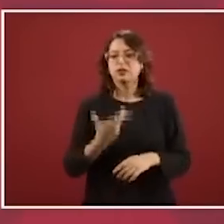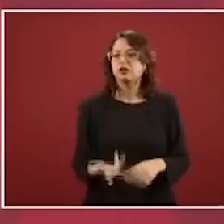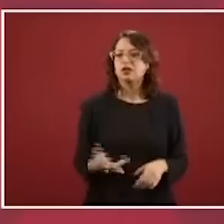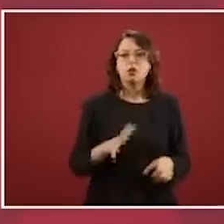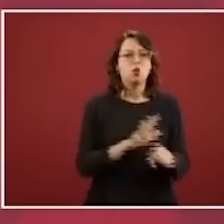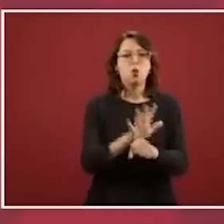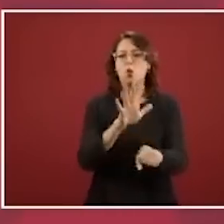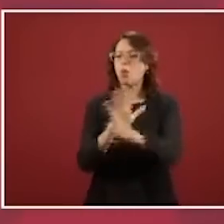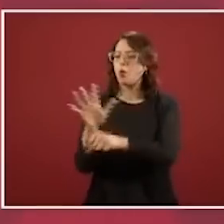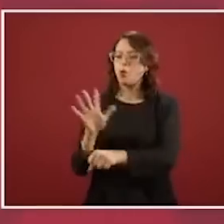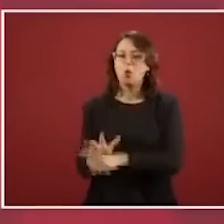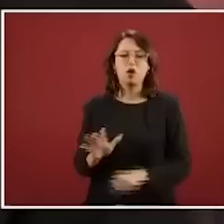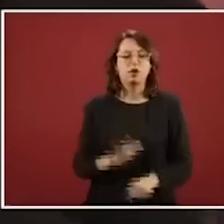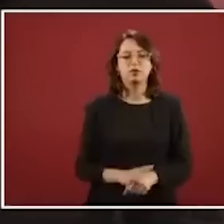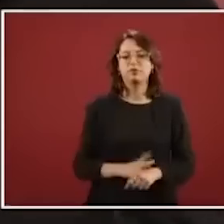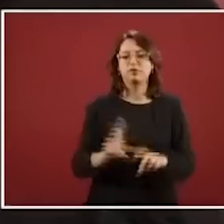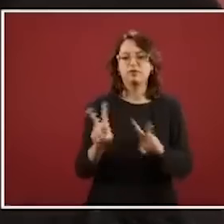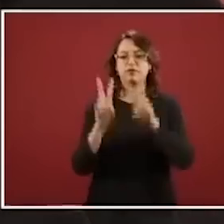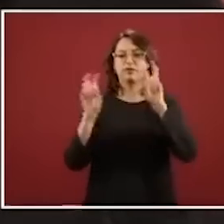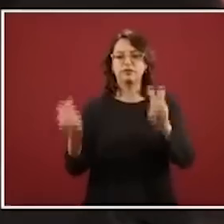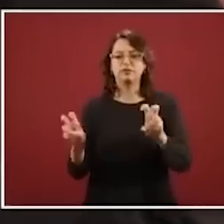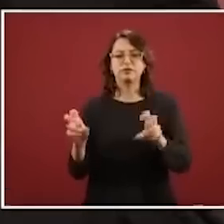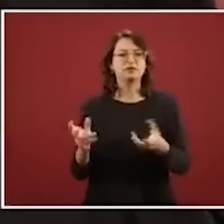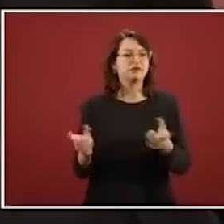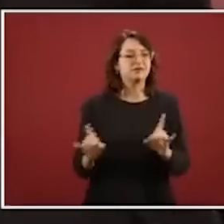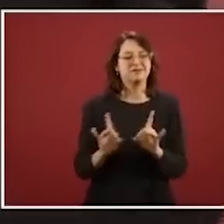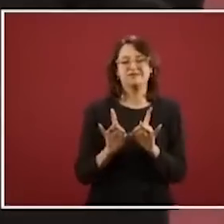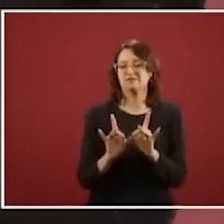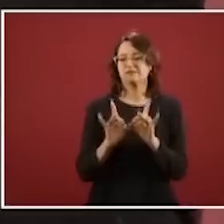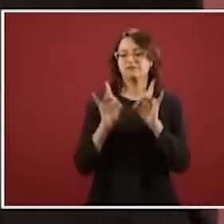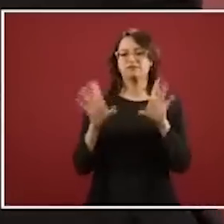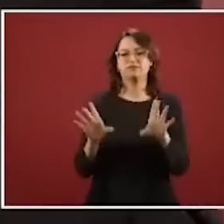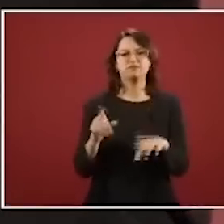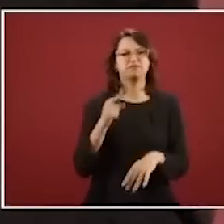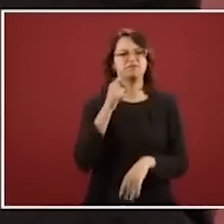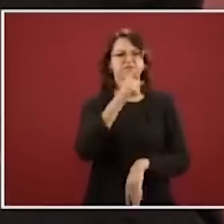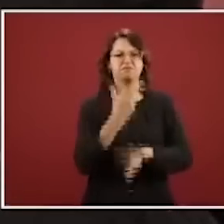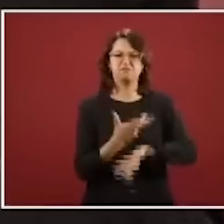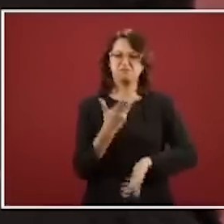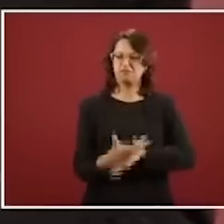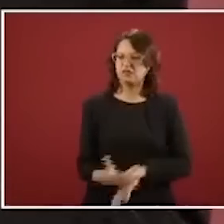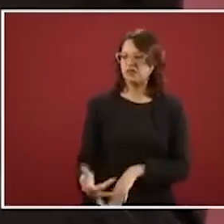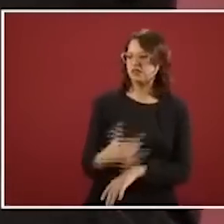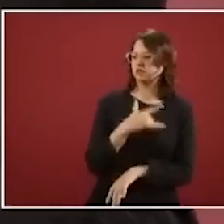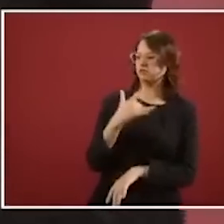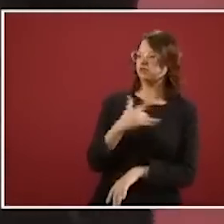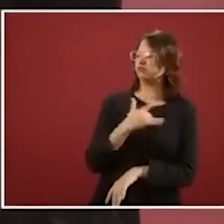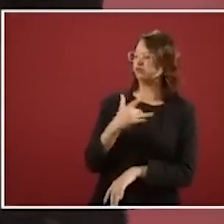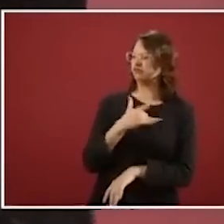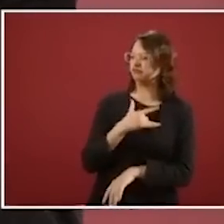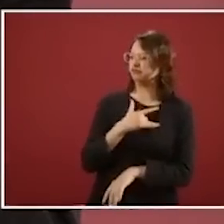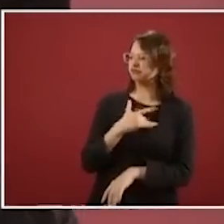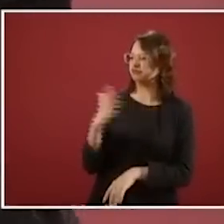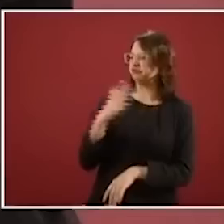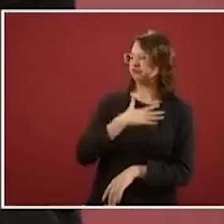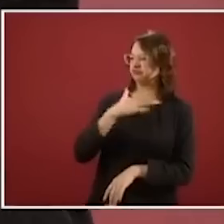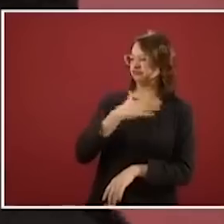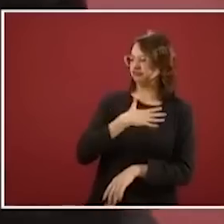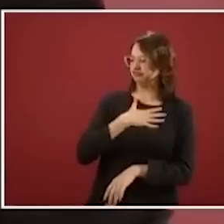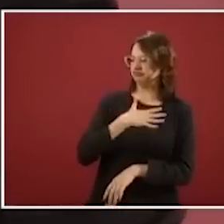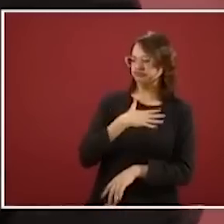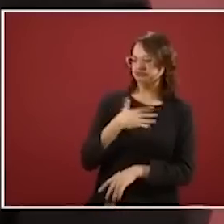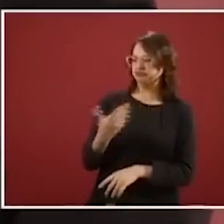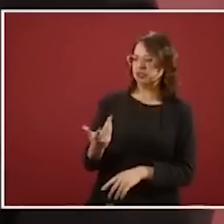ustedes quieran. Es cuando Estados Unidos considera que para sus intereses hay que tomar una medida contra